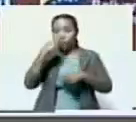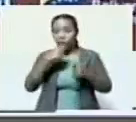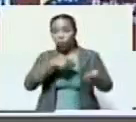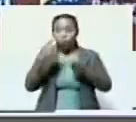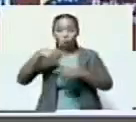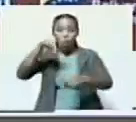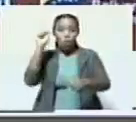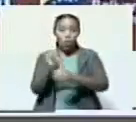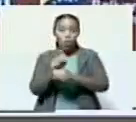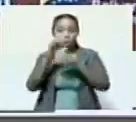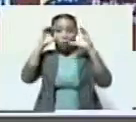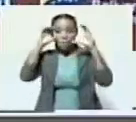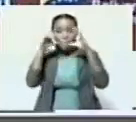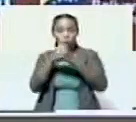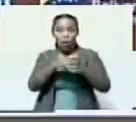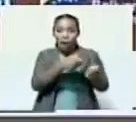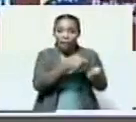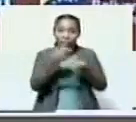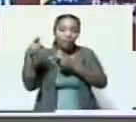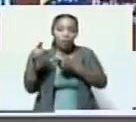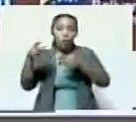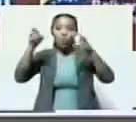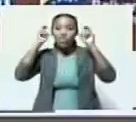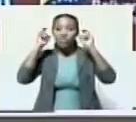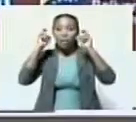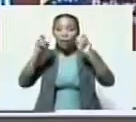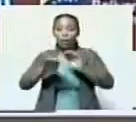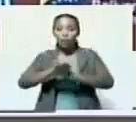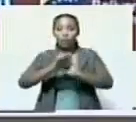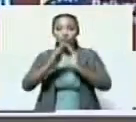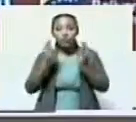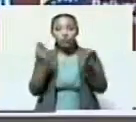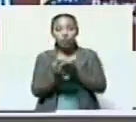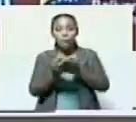única y exclusivamente al tráfico, es un asunto